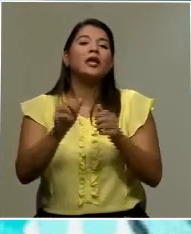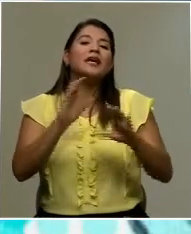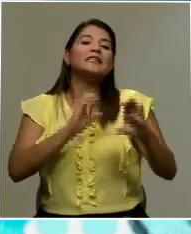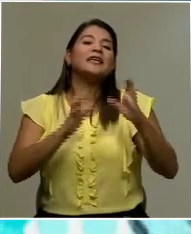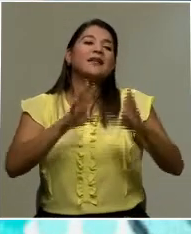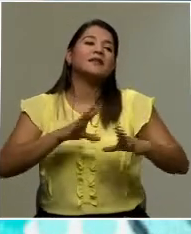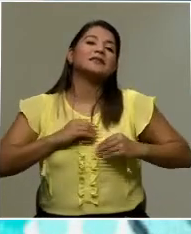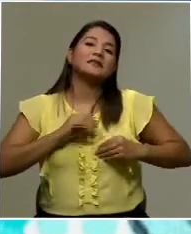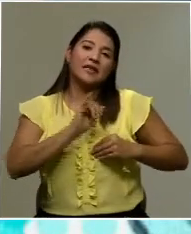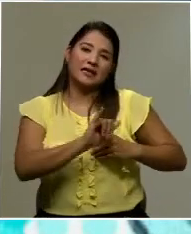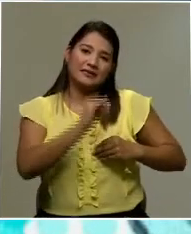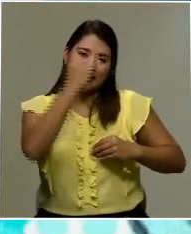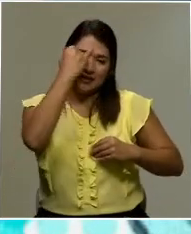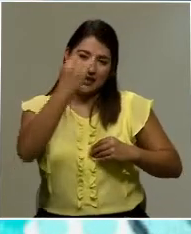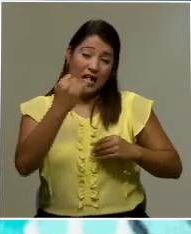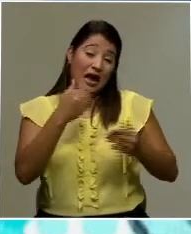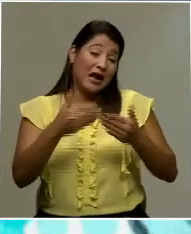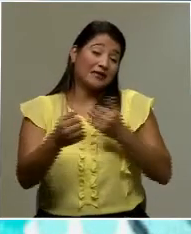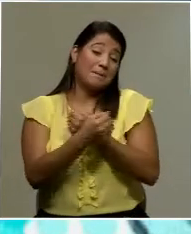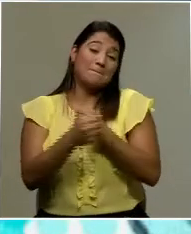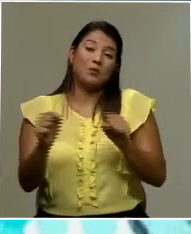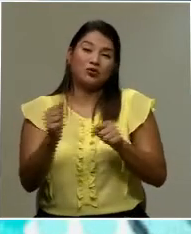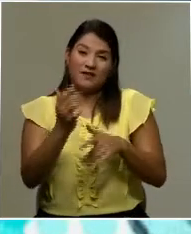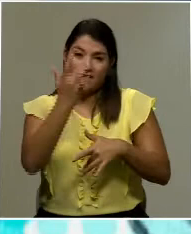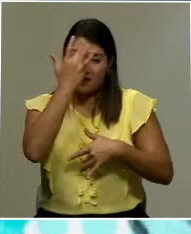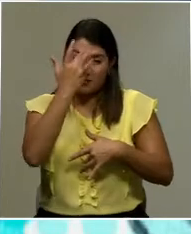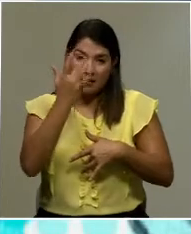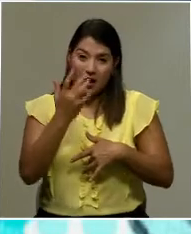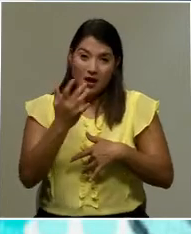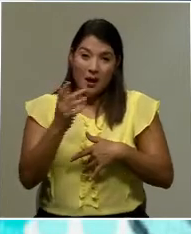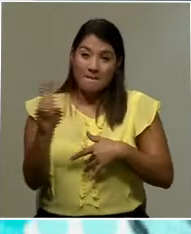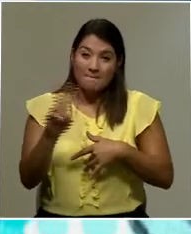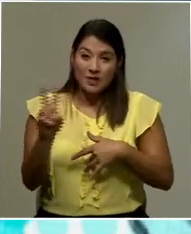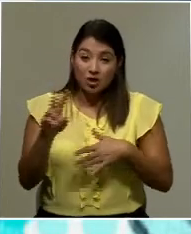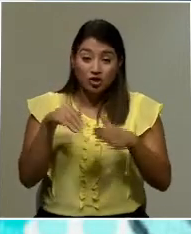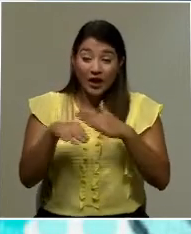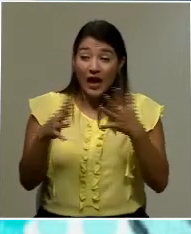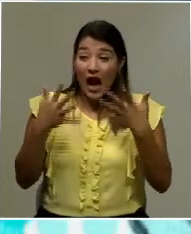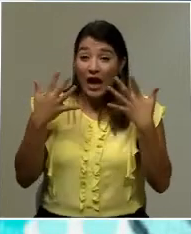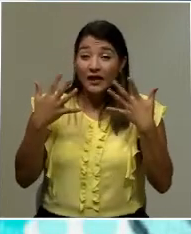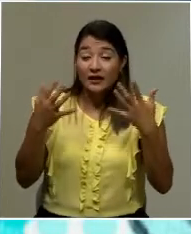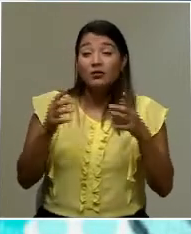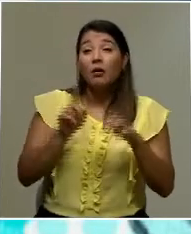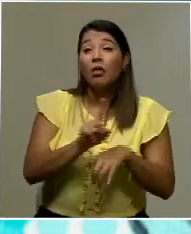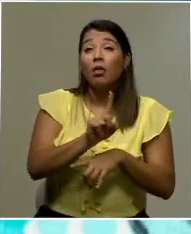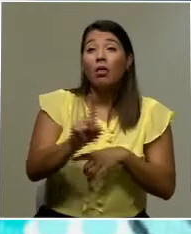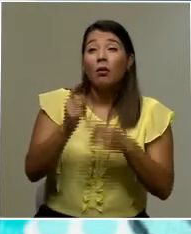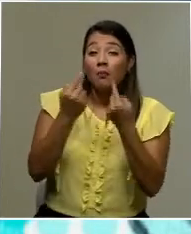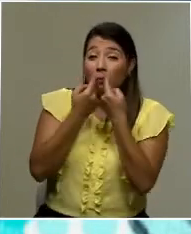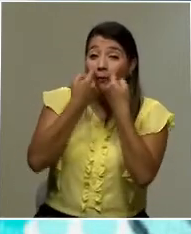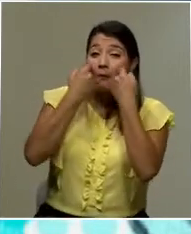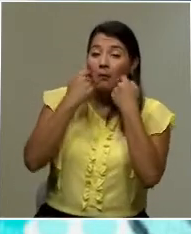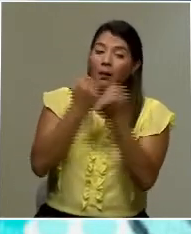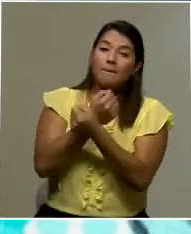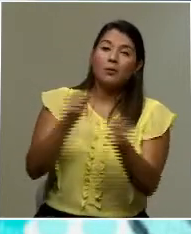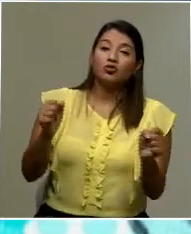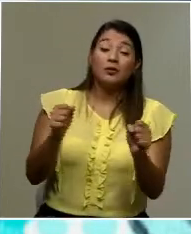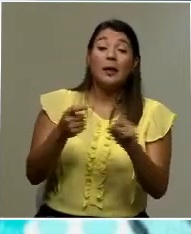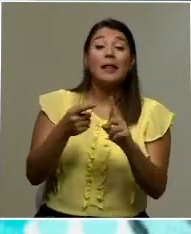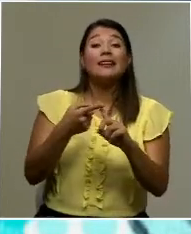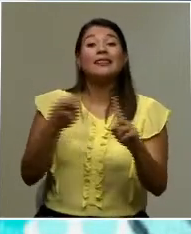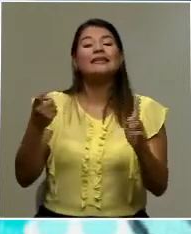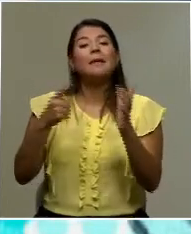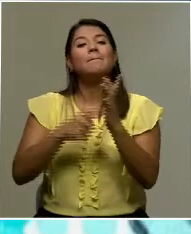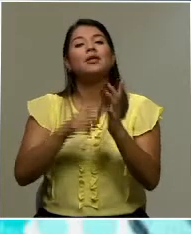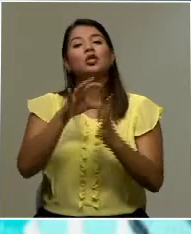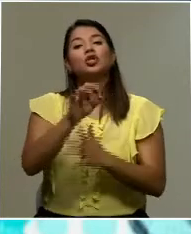casi imposible que una enfermedad se transmita por el aire. Entonces, se han admitido algunas, pues desde 1910 hasta